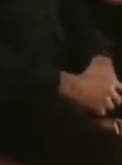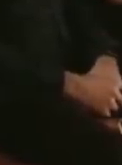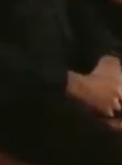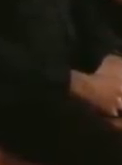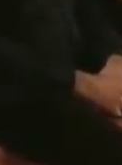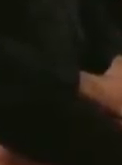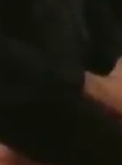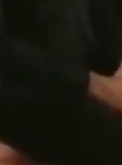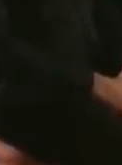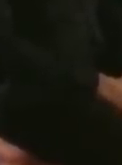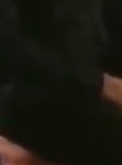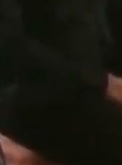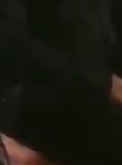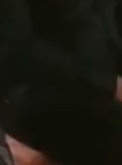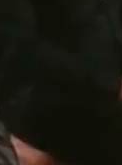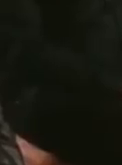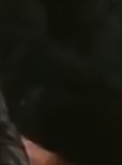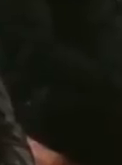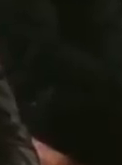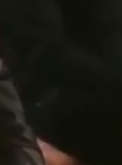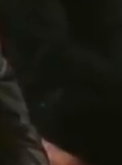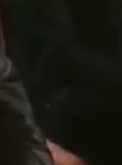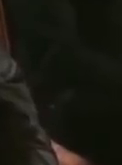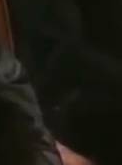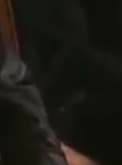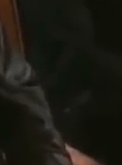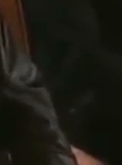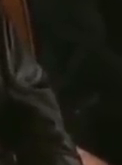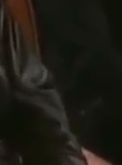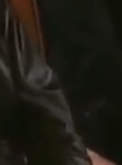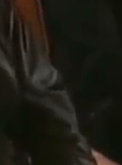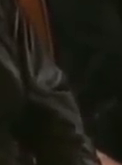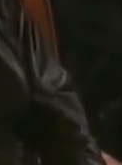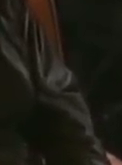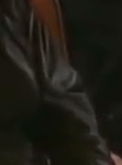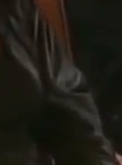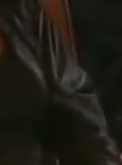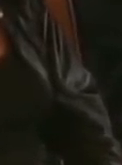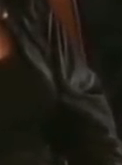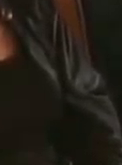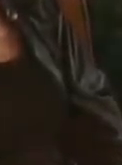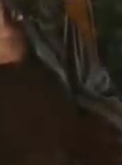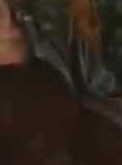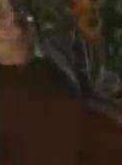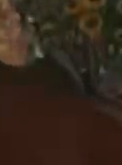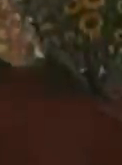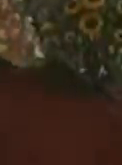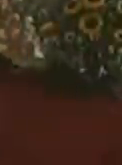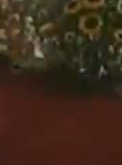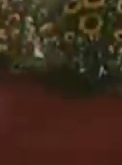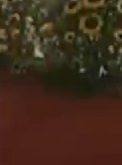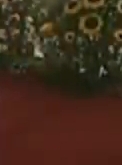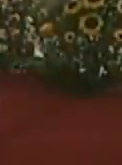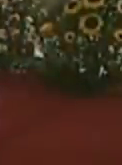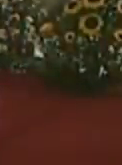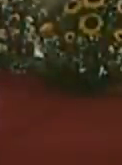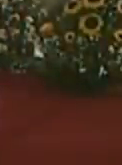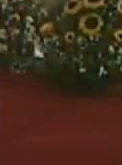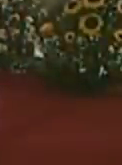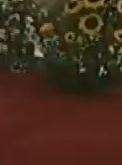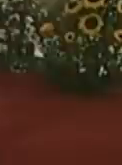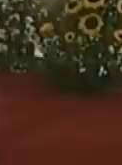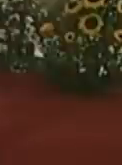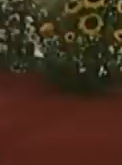histórico, poeta y ensayista. También el jefe de Estado venezolano recordaba que el mejor orador